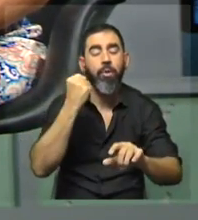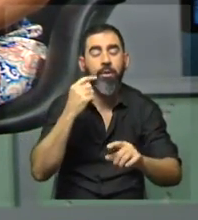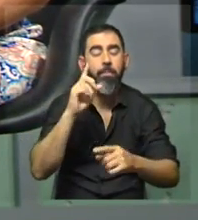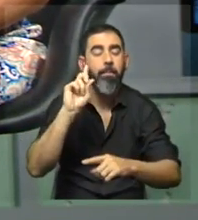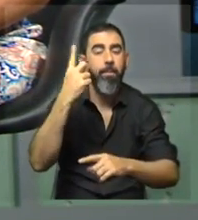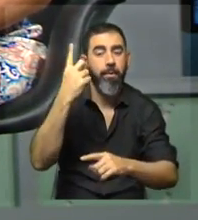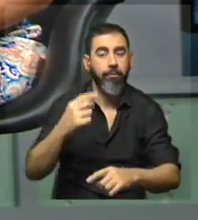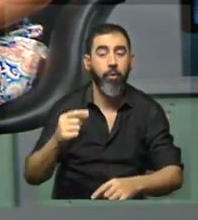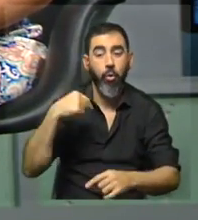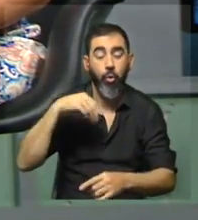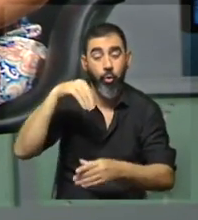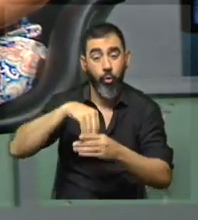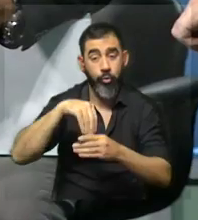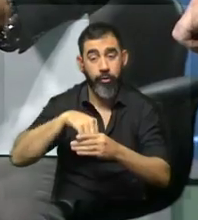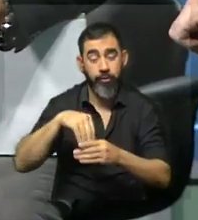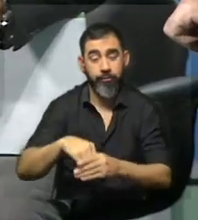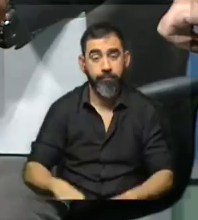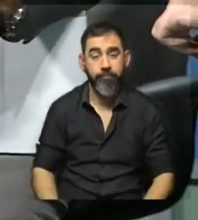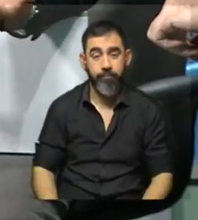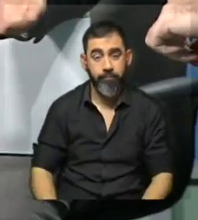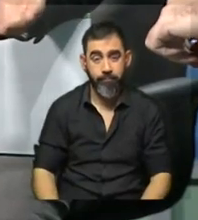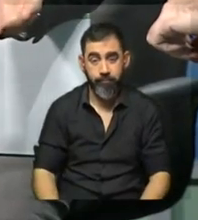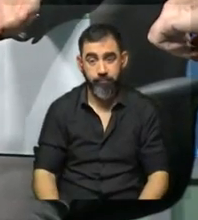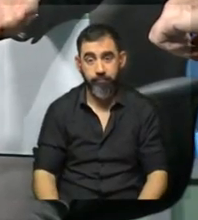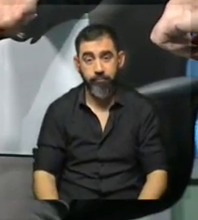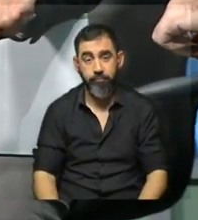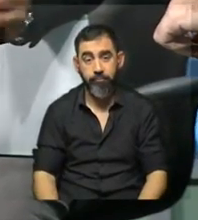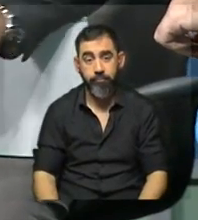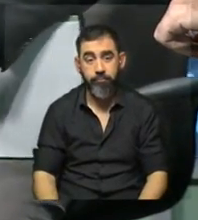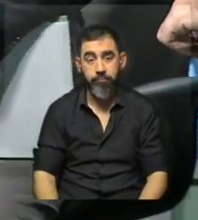los contenidos de hoy. Pero, no tenemos. Vamos a decir que viene